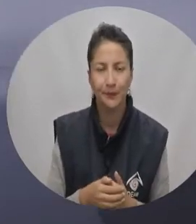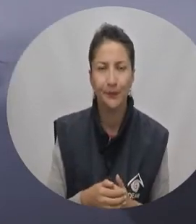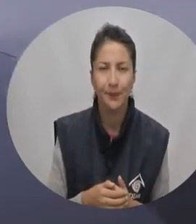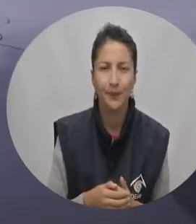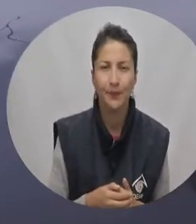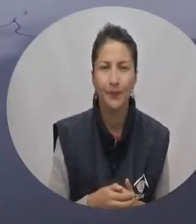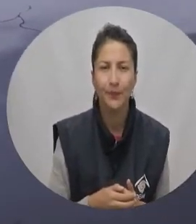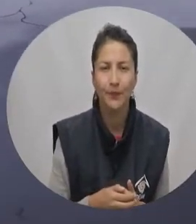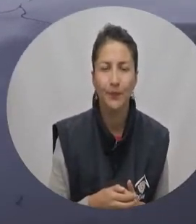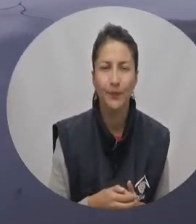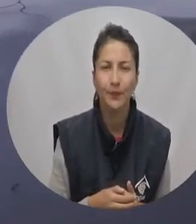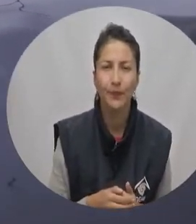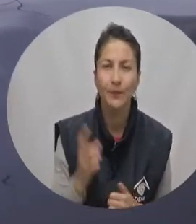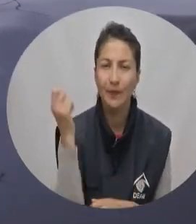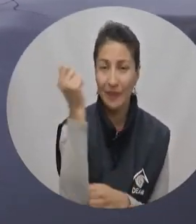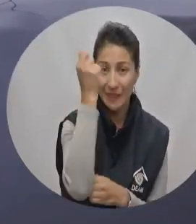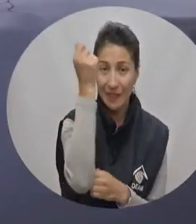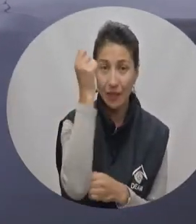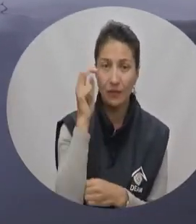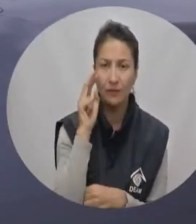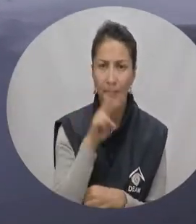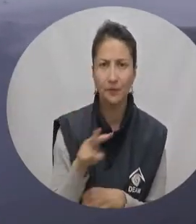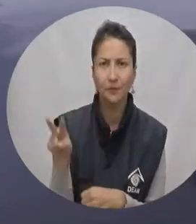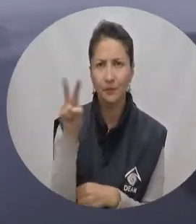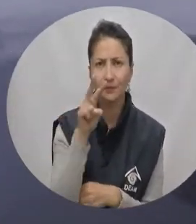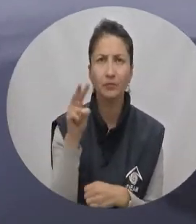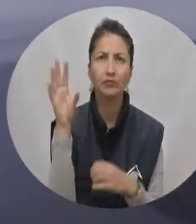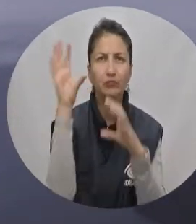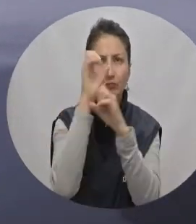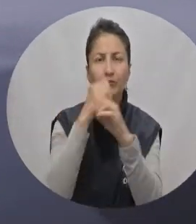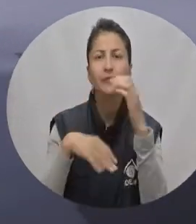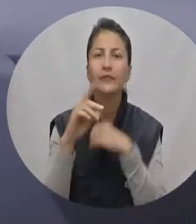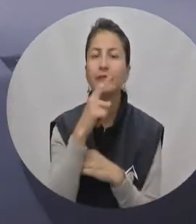Para los llanos orientales se calcula una noche seca y con cielo entre nubes.